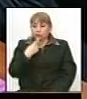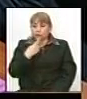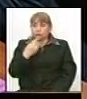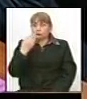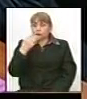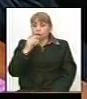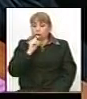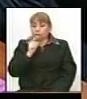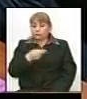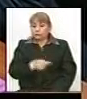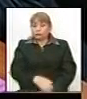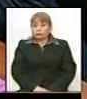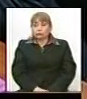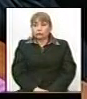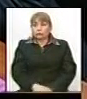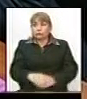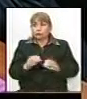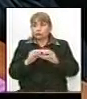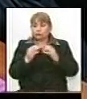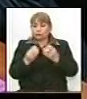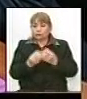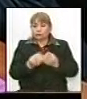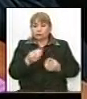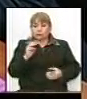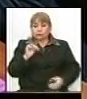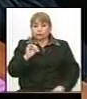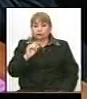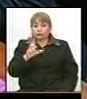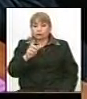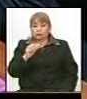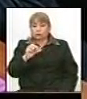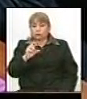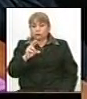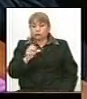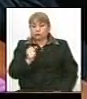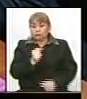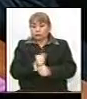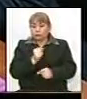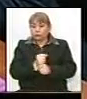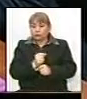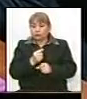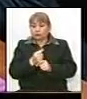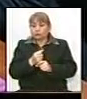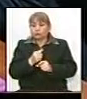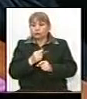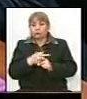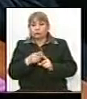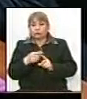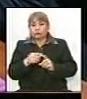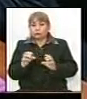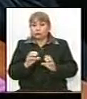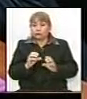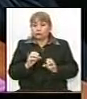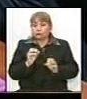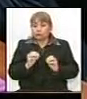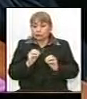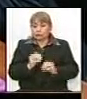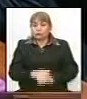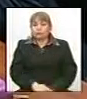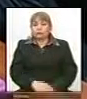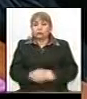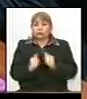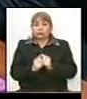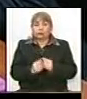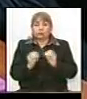en su preocupación la congresista Milagros Salazar convoca esta mesa de trabajo con los diferentes actores y beneficiarios con